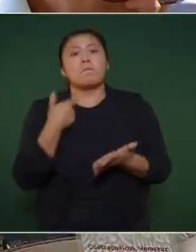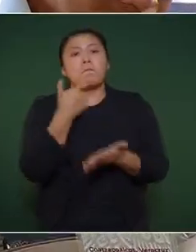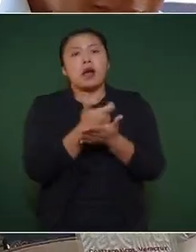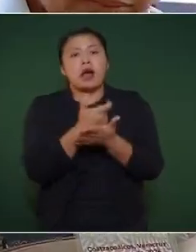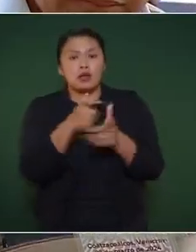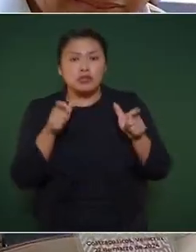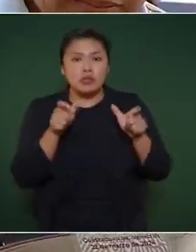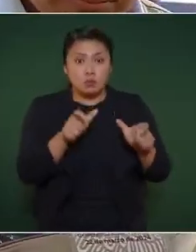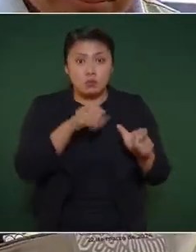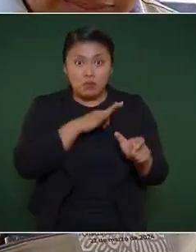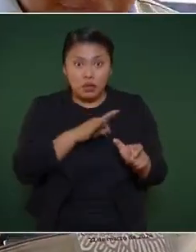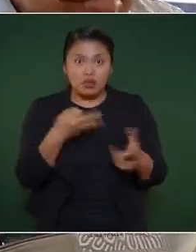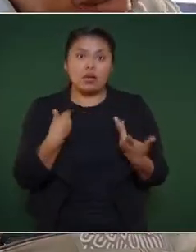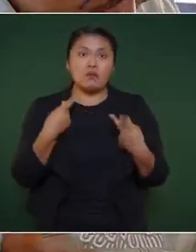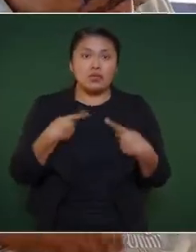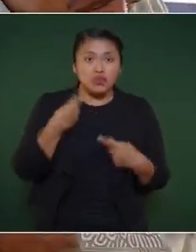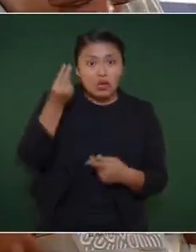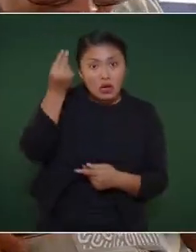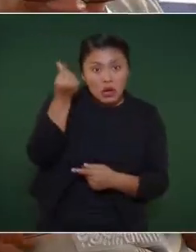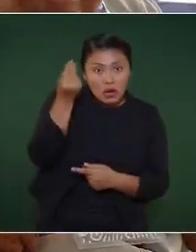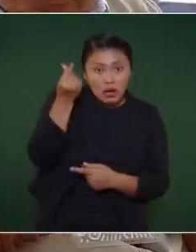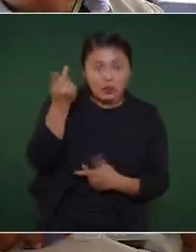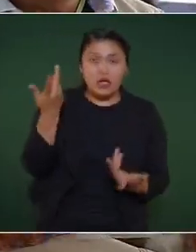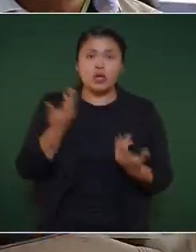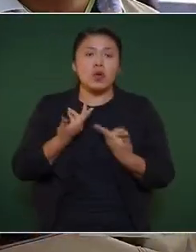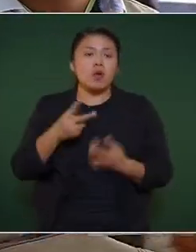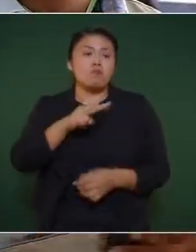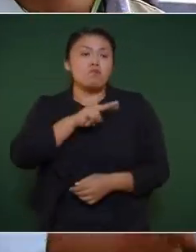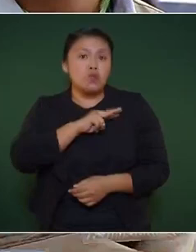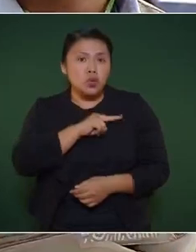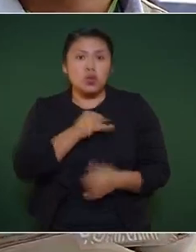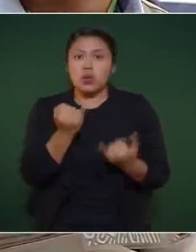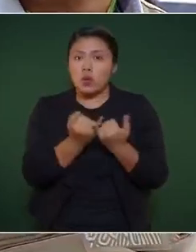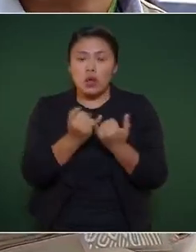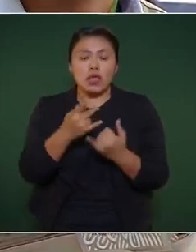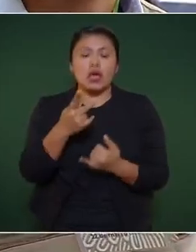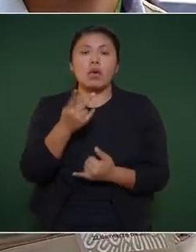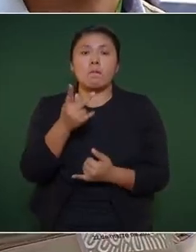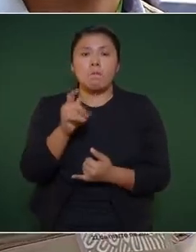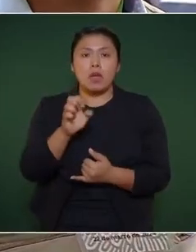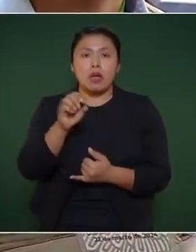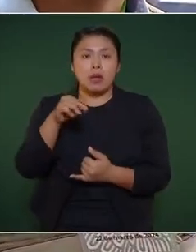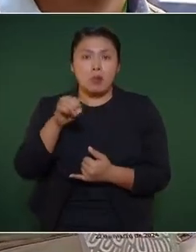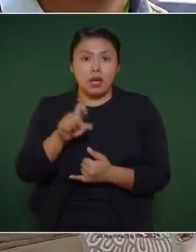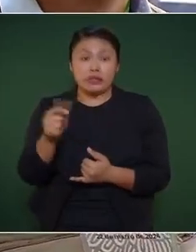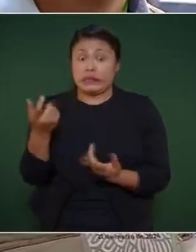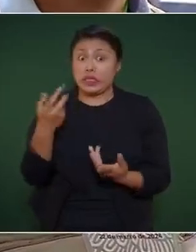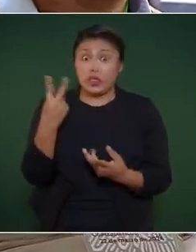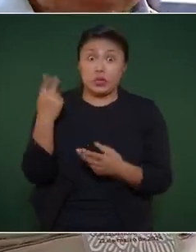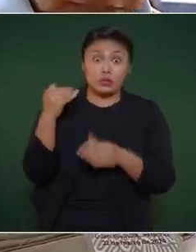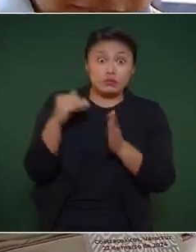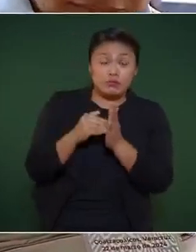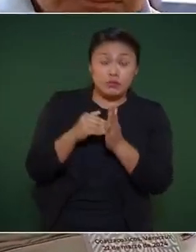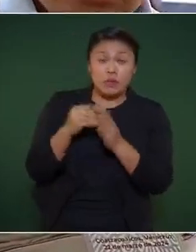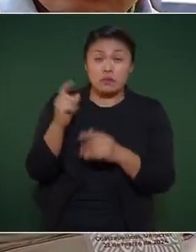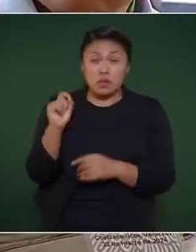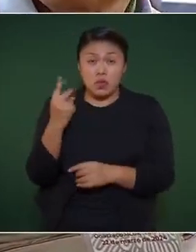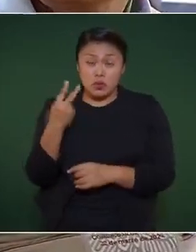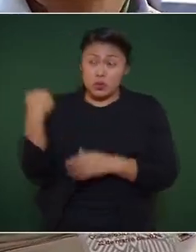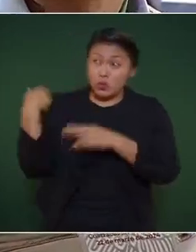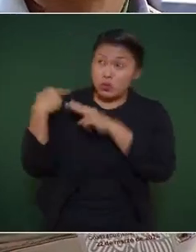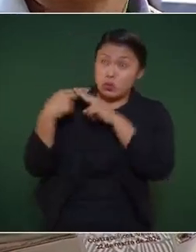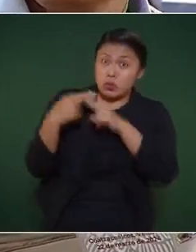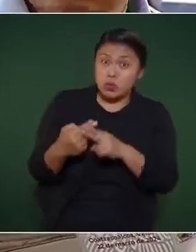jubilados, viudas, transitorios de Pemex, pues a partir de 2021 les cobra hasta 1,000 pesos por persona a través de